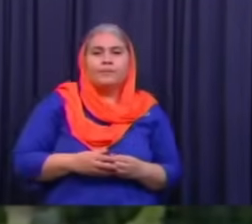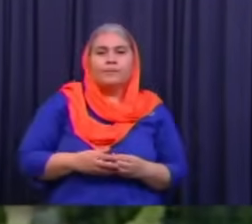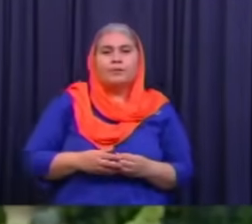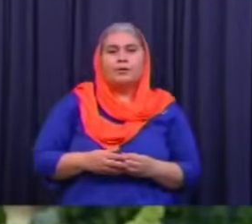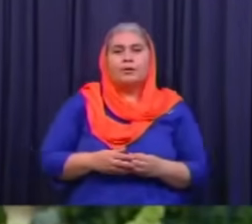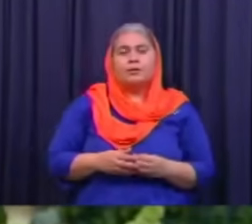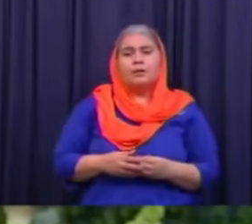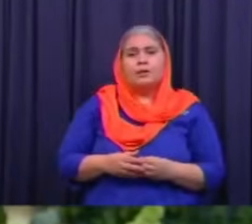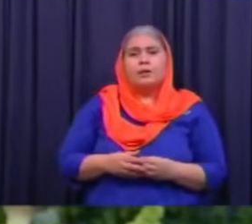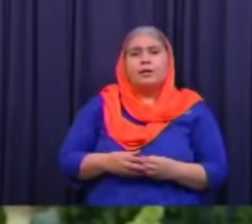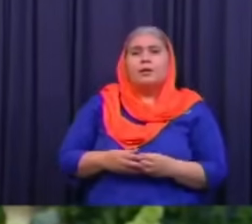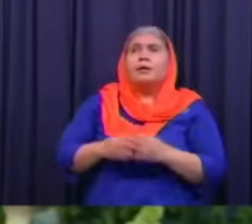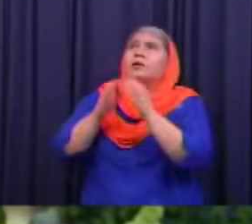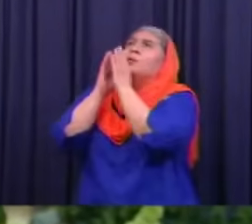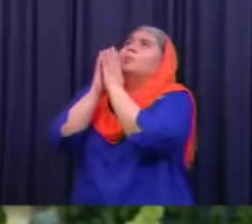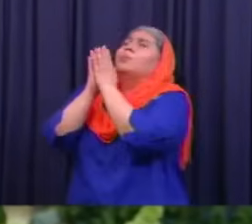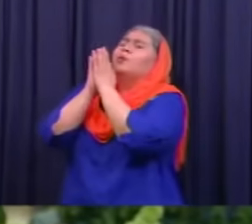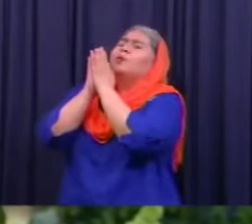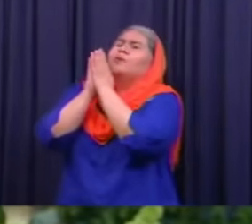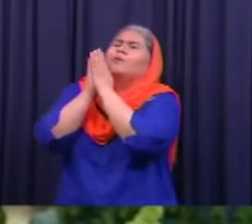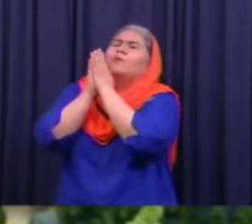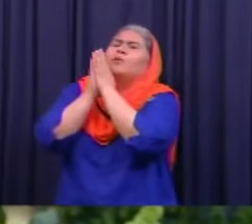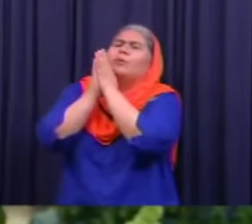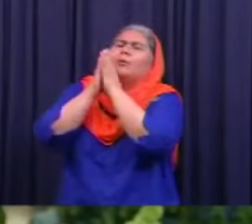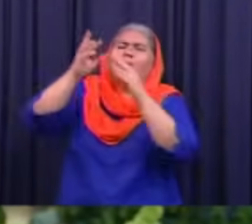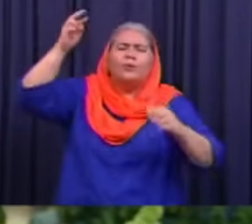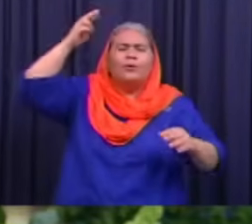mirada Llévame alma